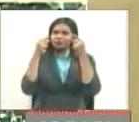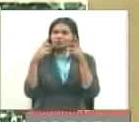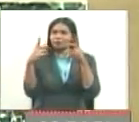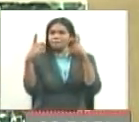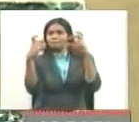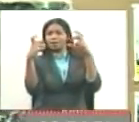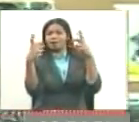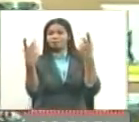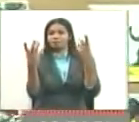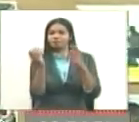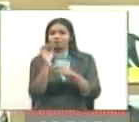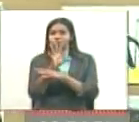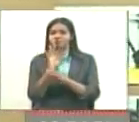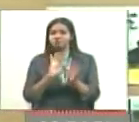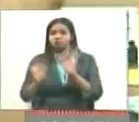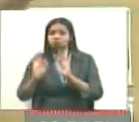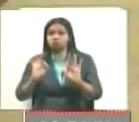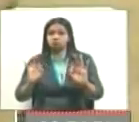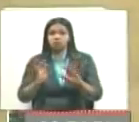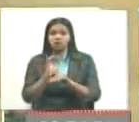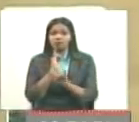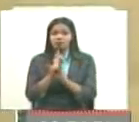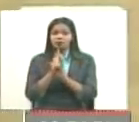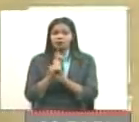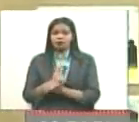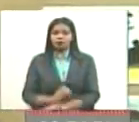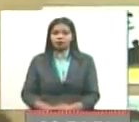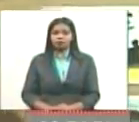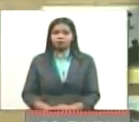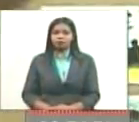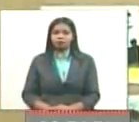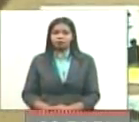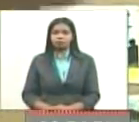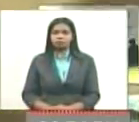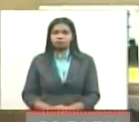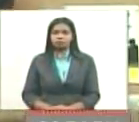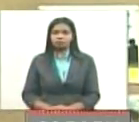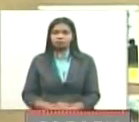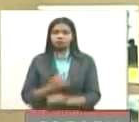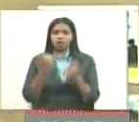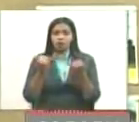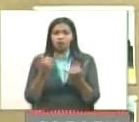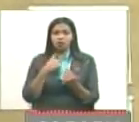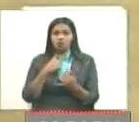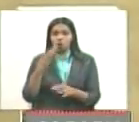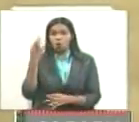yo. Ahora, yo esta foto tengo el original de todo esto.